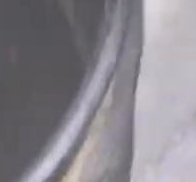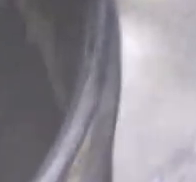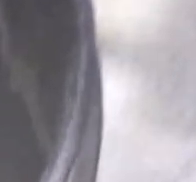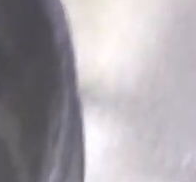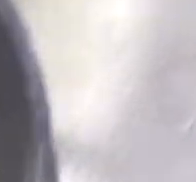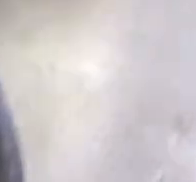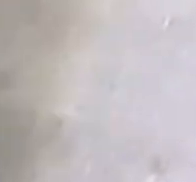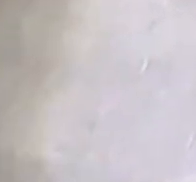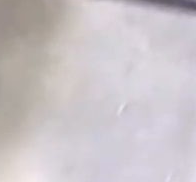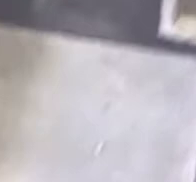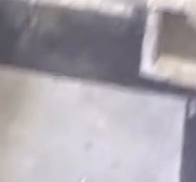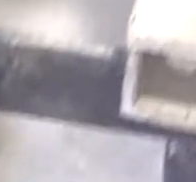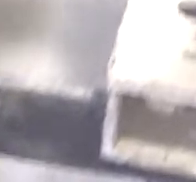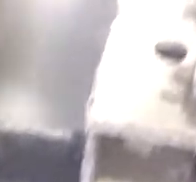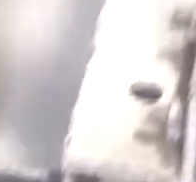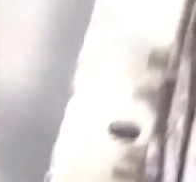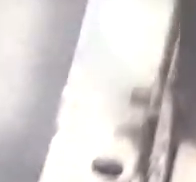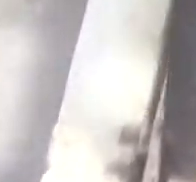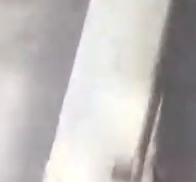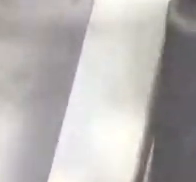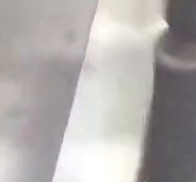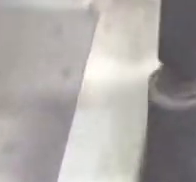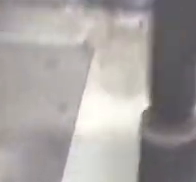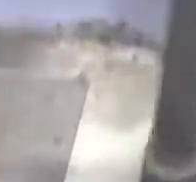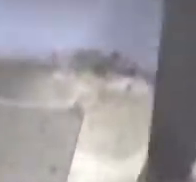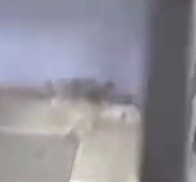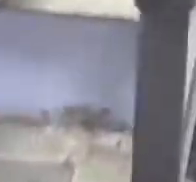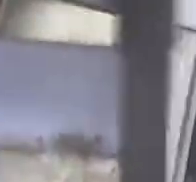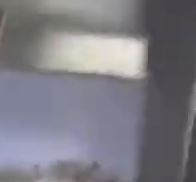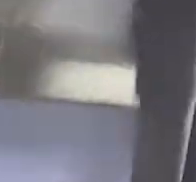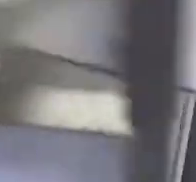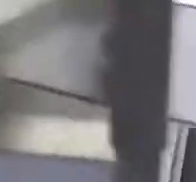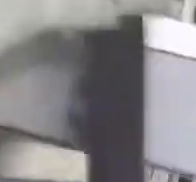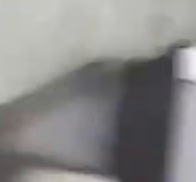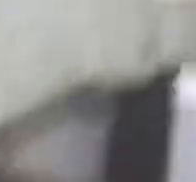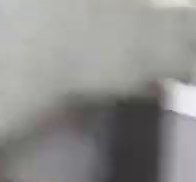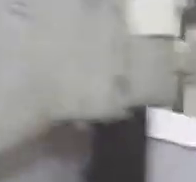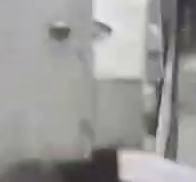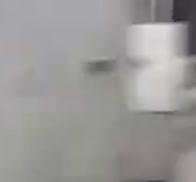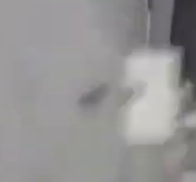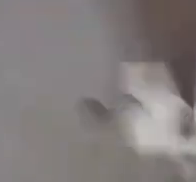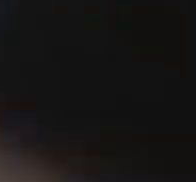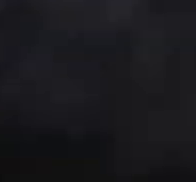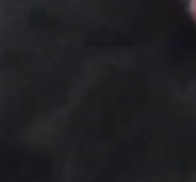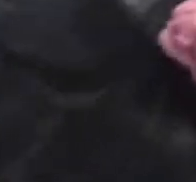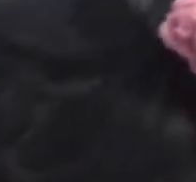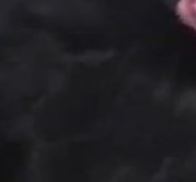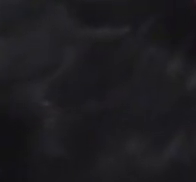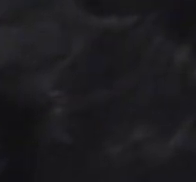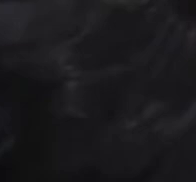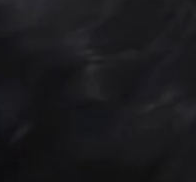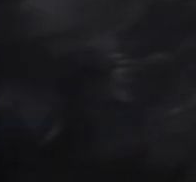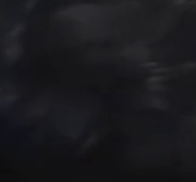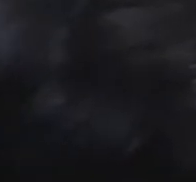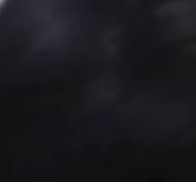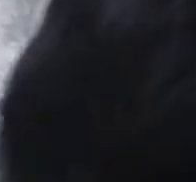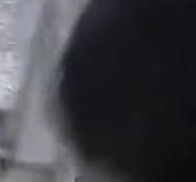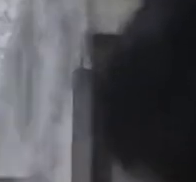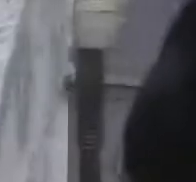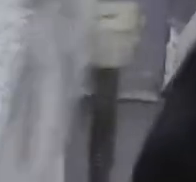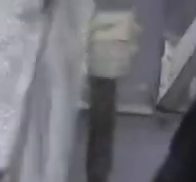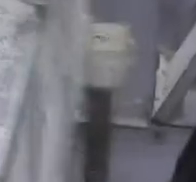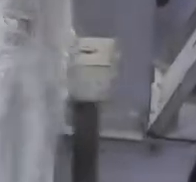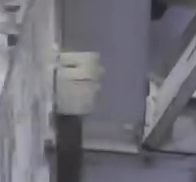las instituciones, con los machos en diferentes espacios, ¿verdad? De tanto productores